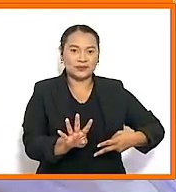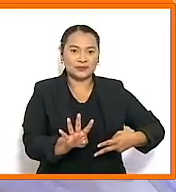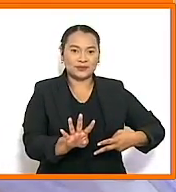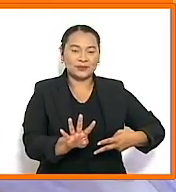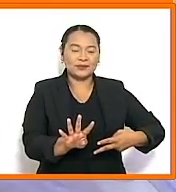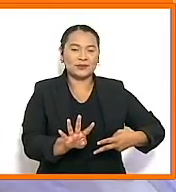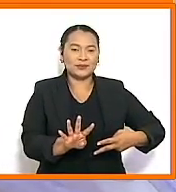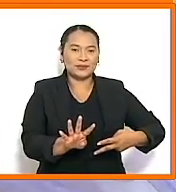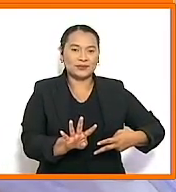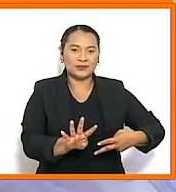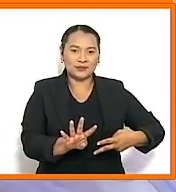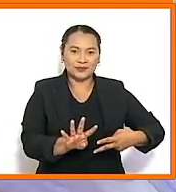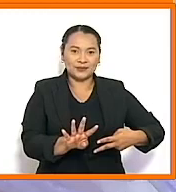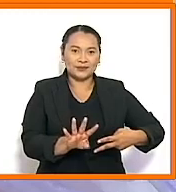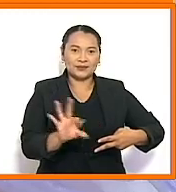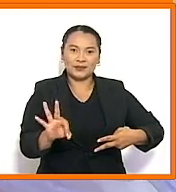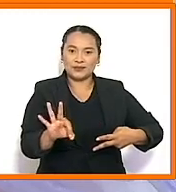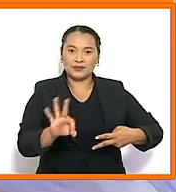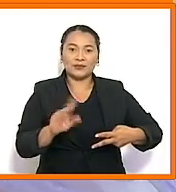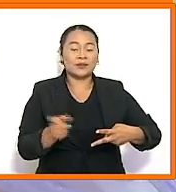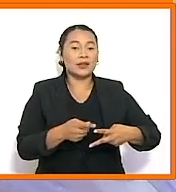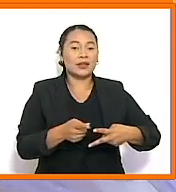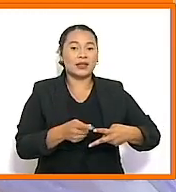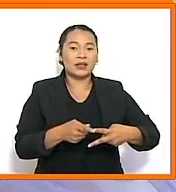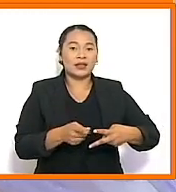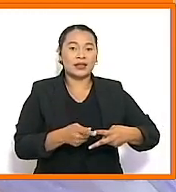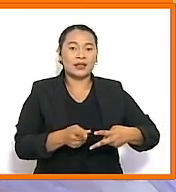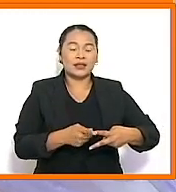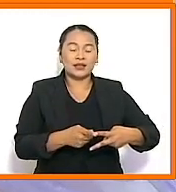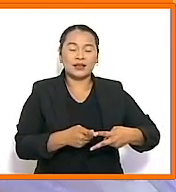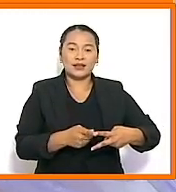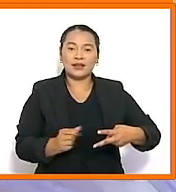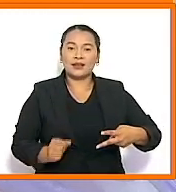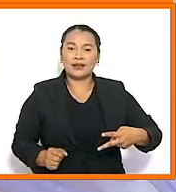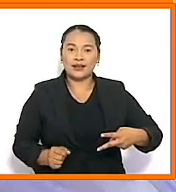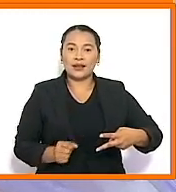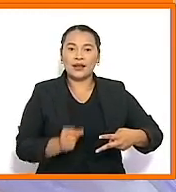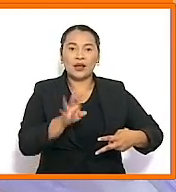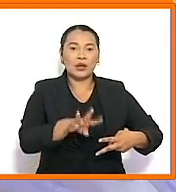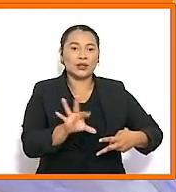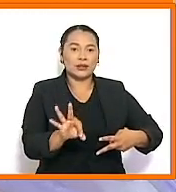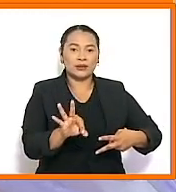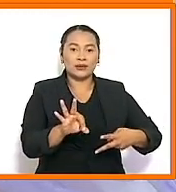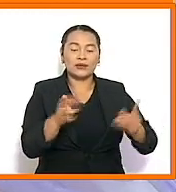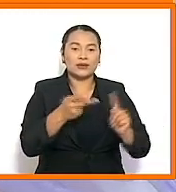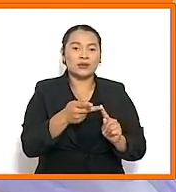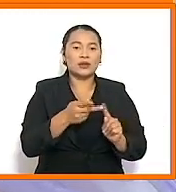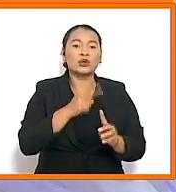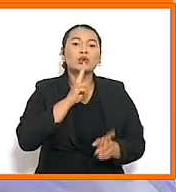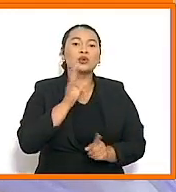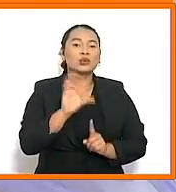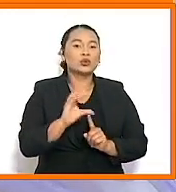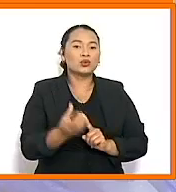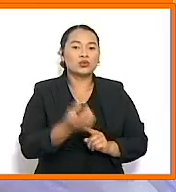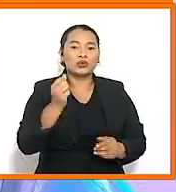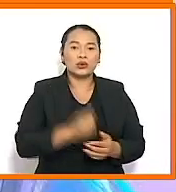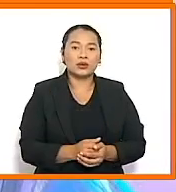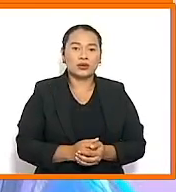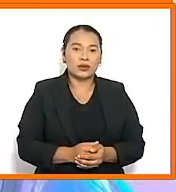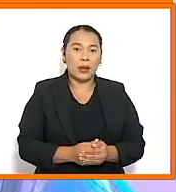dígito. 9. Primer número ganador para premiados es el 49 con su catrachada